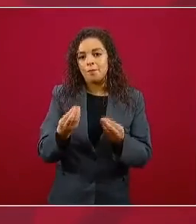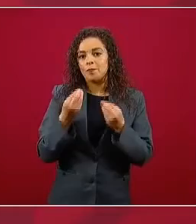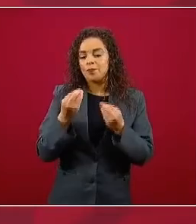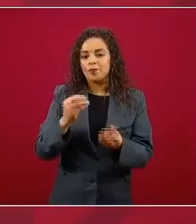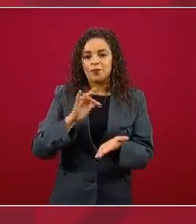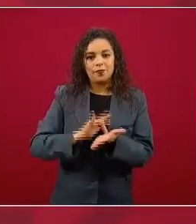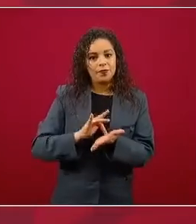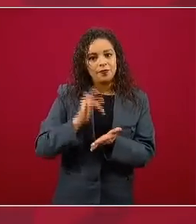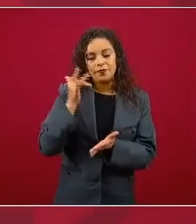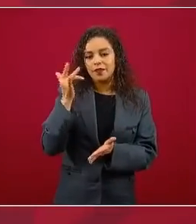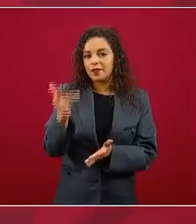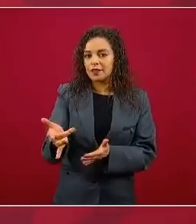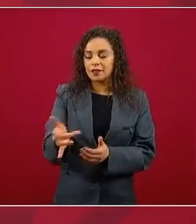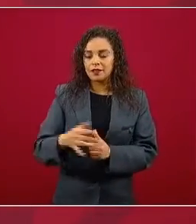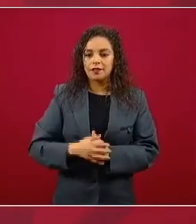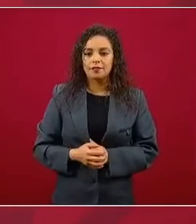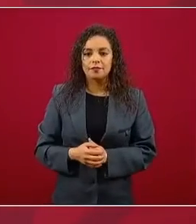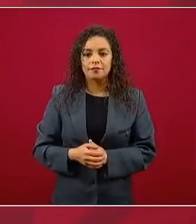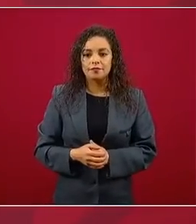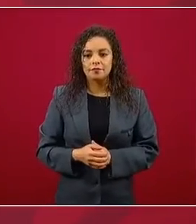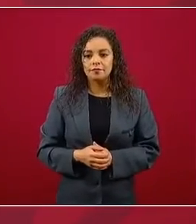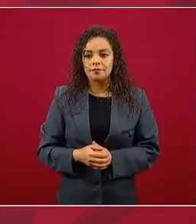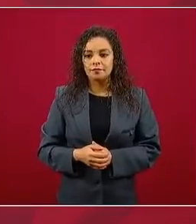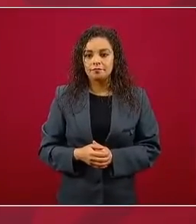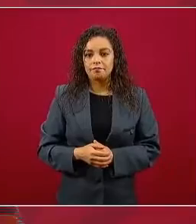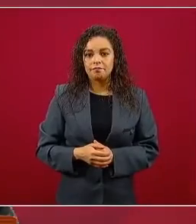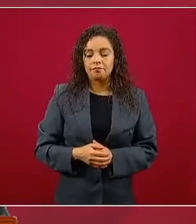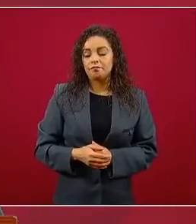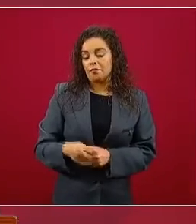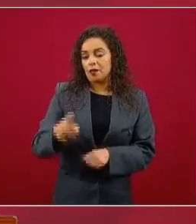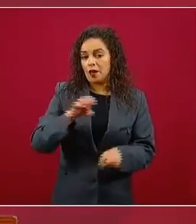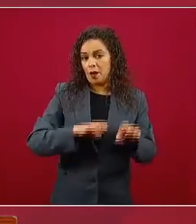Yo le digo a veces a los empresarios: